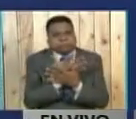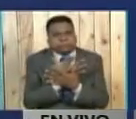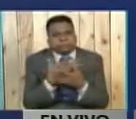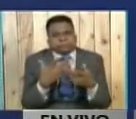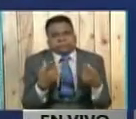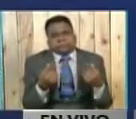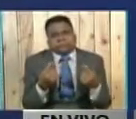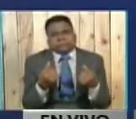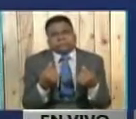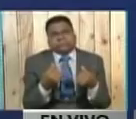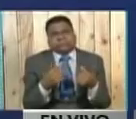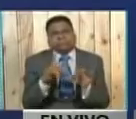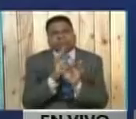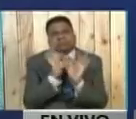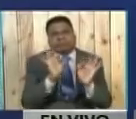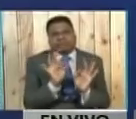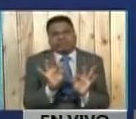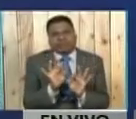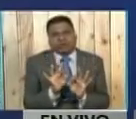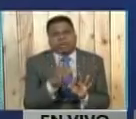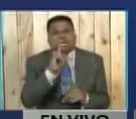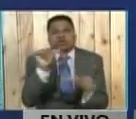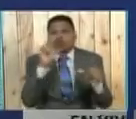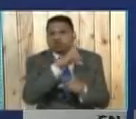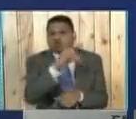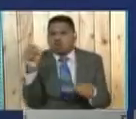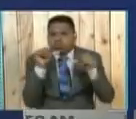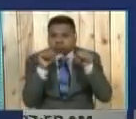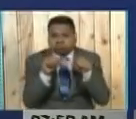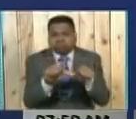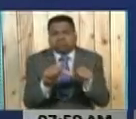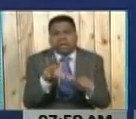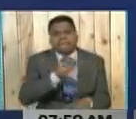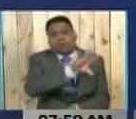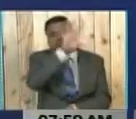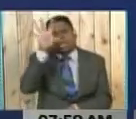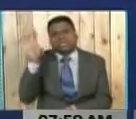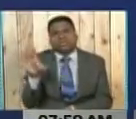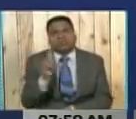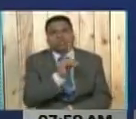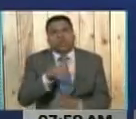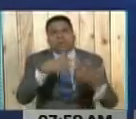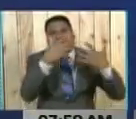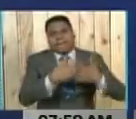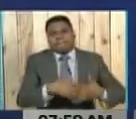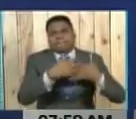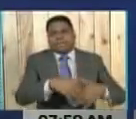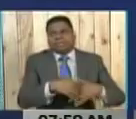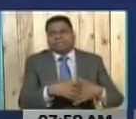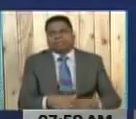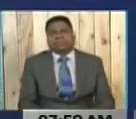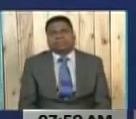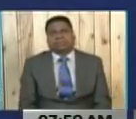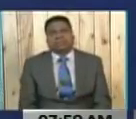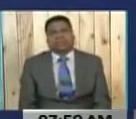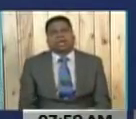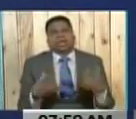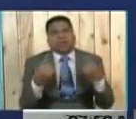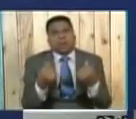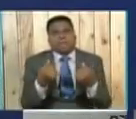a niveles no sostenibles ni por naciones ni por empresas. Los